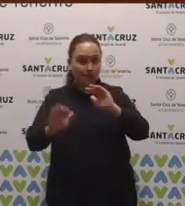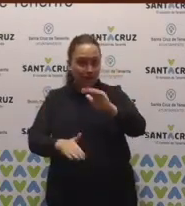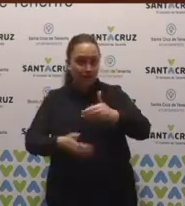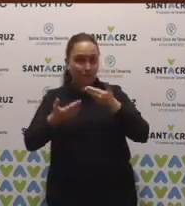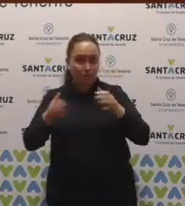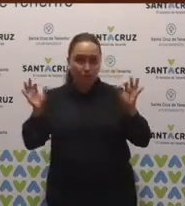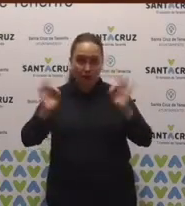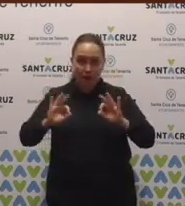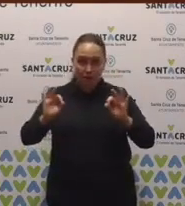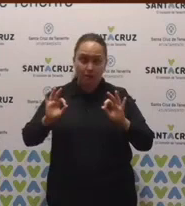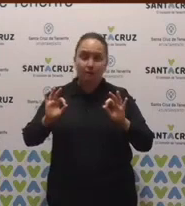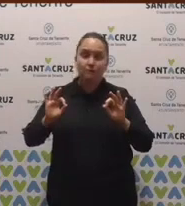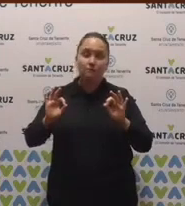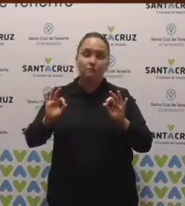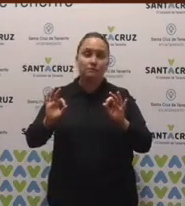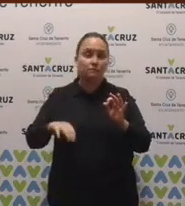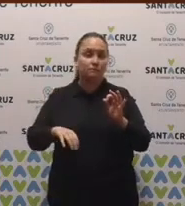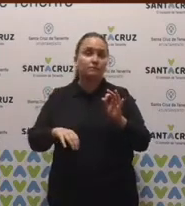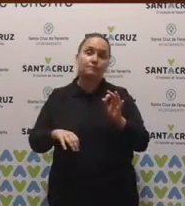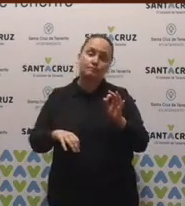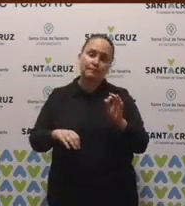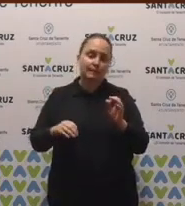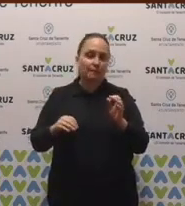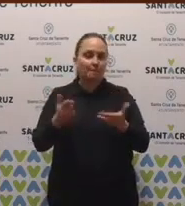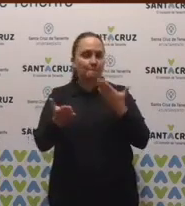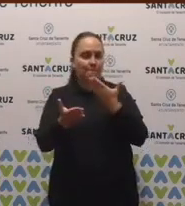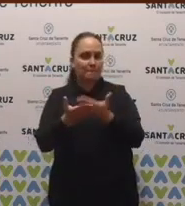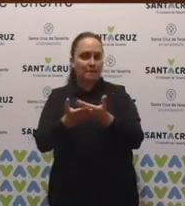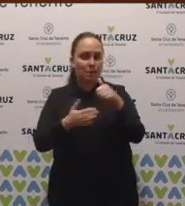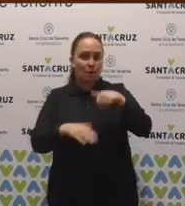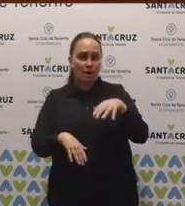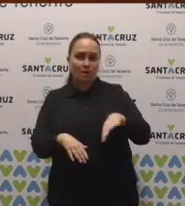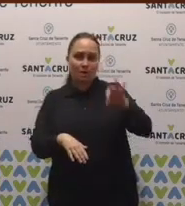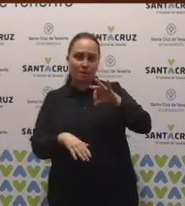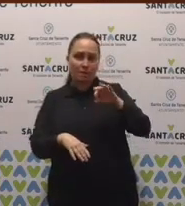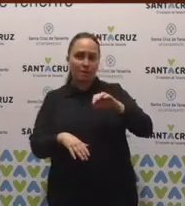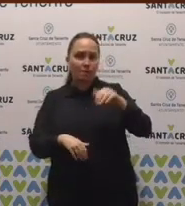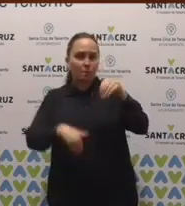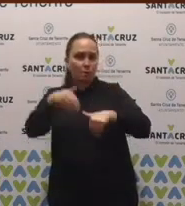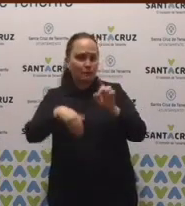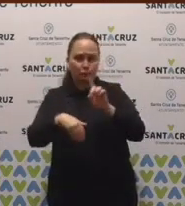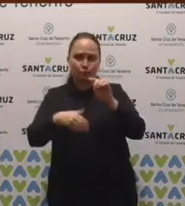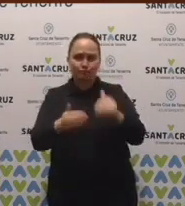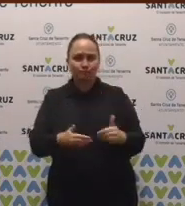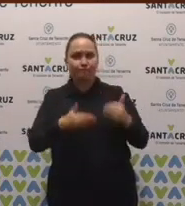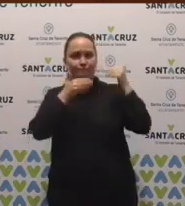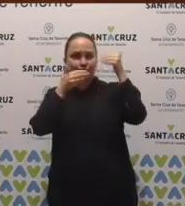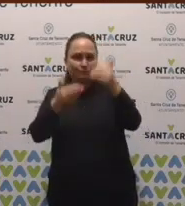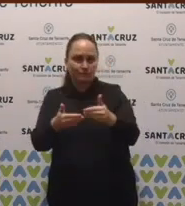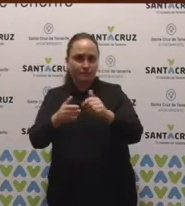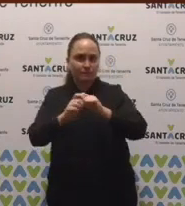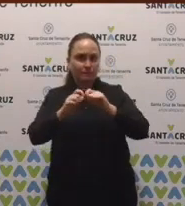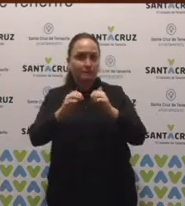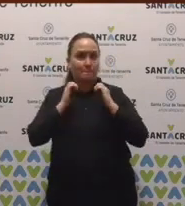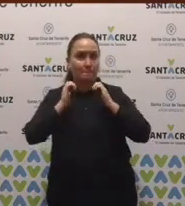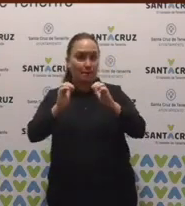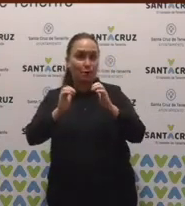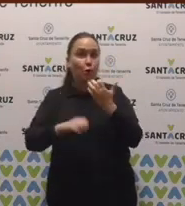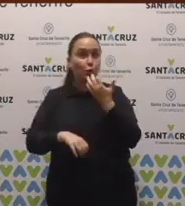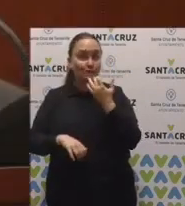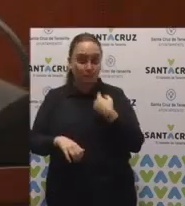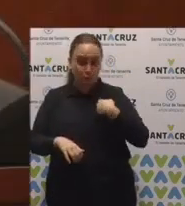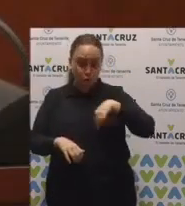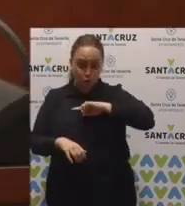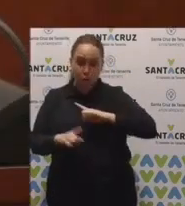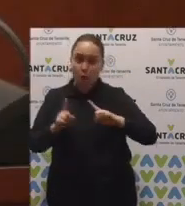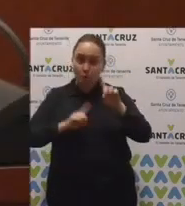porque se posponga para otra sesión plenaria y si en nuestro caso somos los únicos que no hemos recibido pues que no se